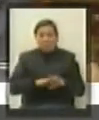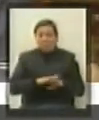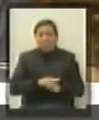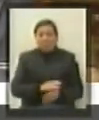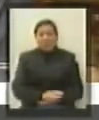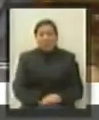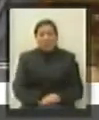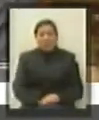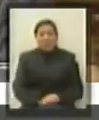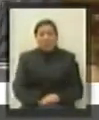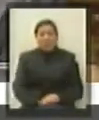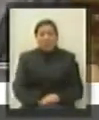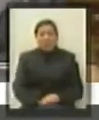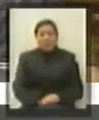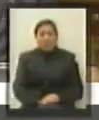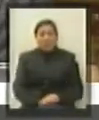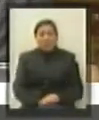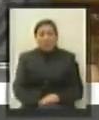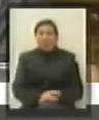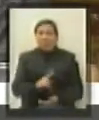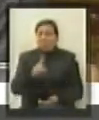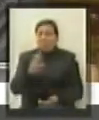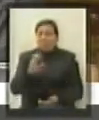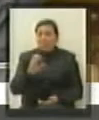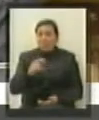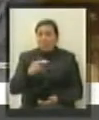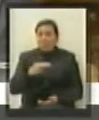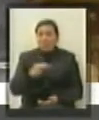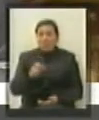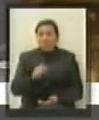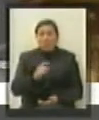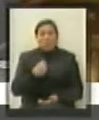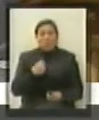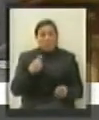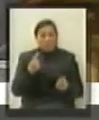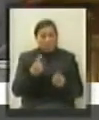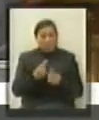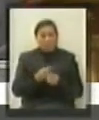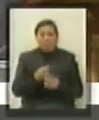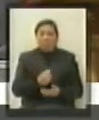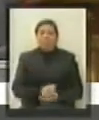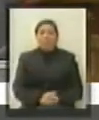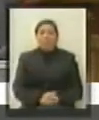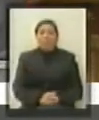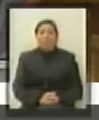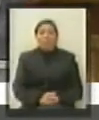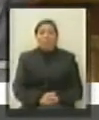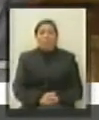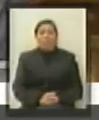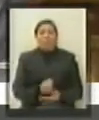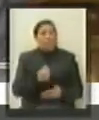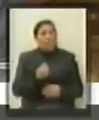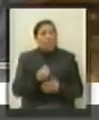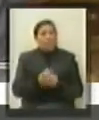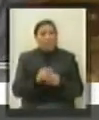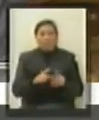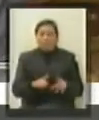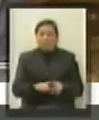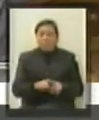particular. La congresista Nidia Vilches, que muchas veces se ha acercado para ayudar en este tema